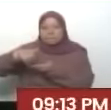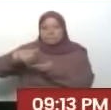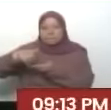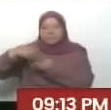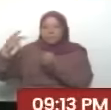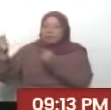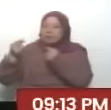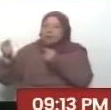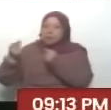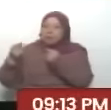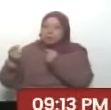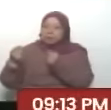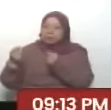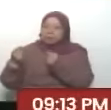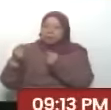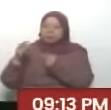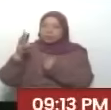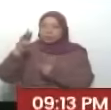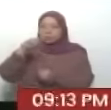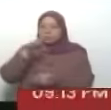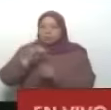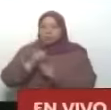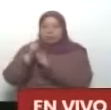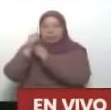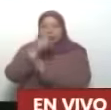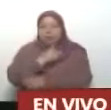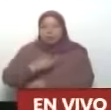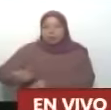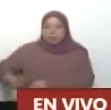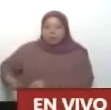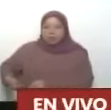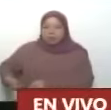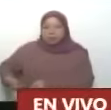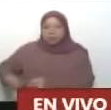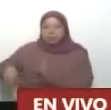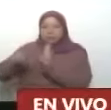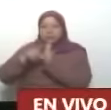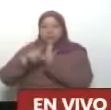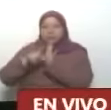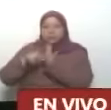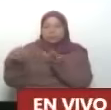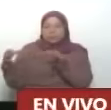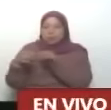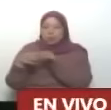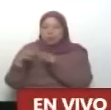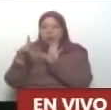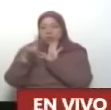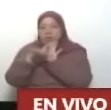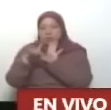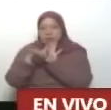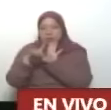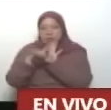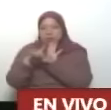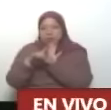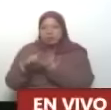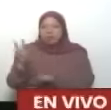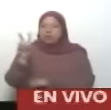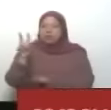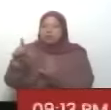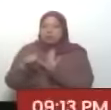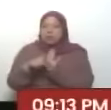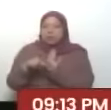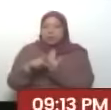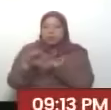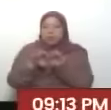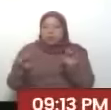conversando, Salvador. Michelle fue elegida ahorita, en plena campaña, presidenta de la Federación de Venezolana de